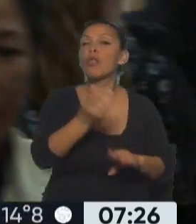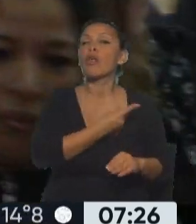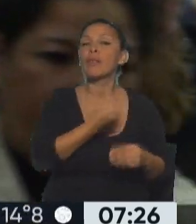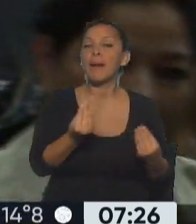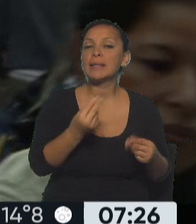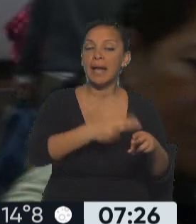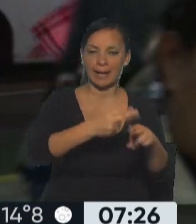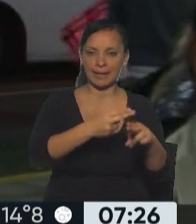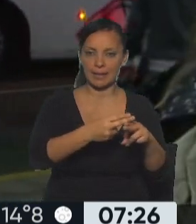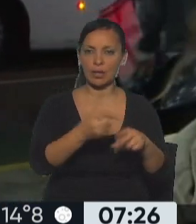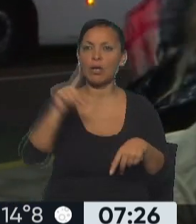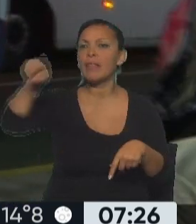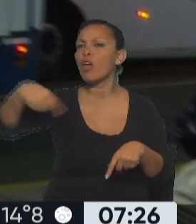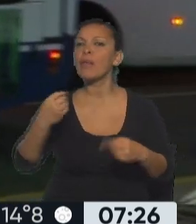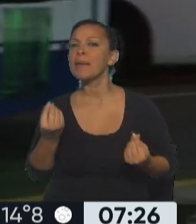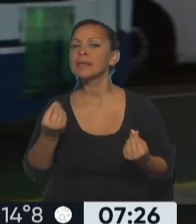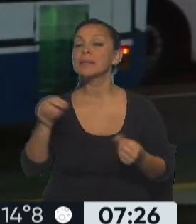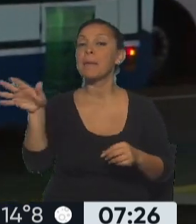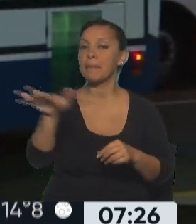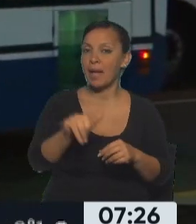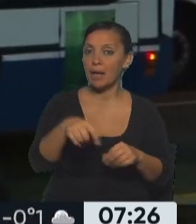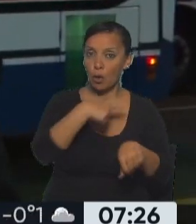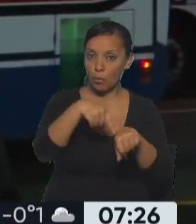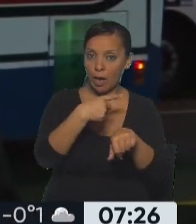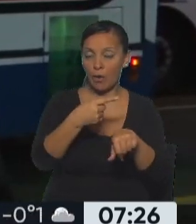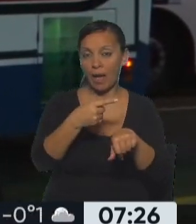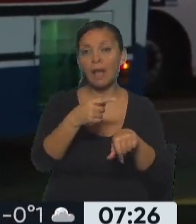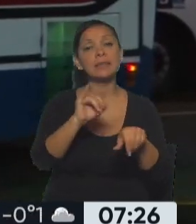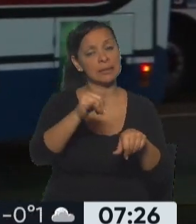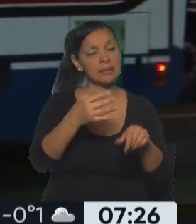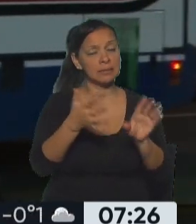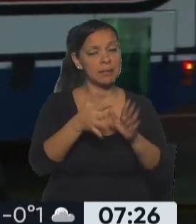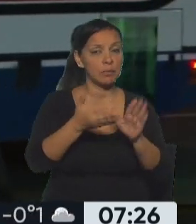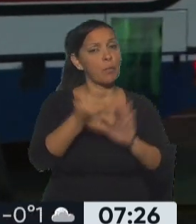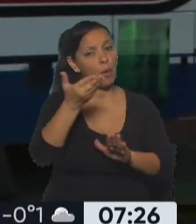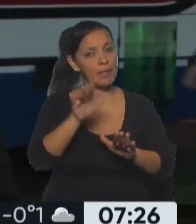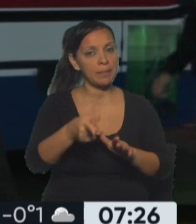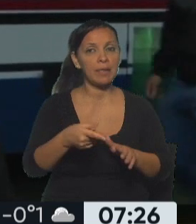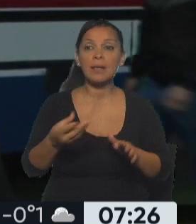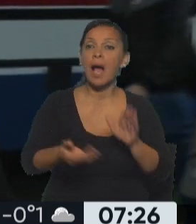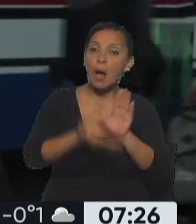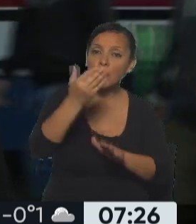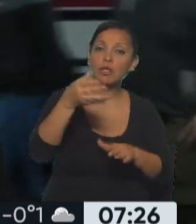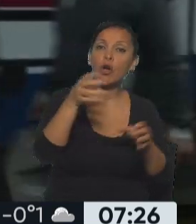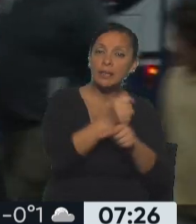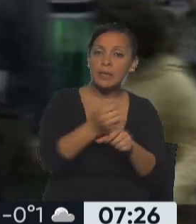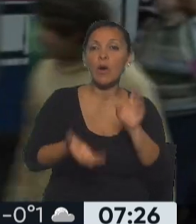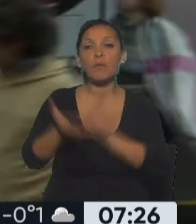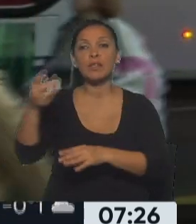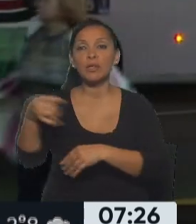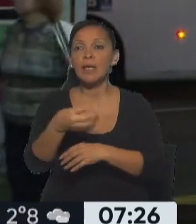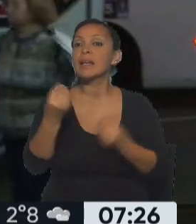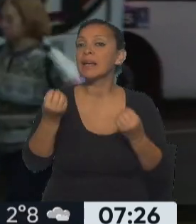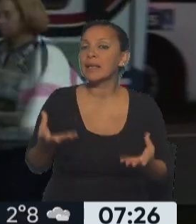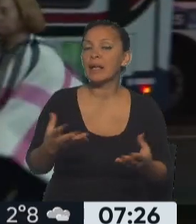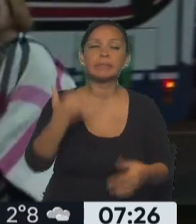dónde venís? De Merlo. De Merlo, una hora de viaje casi, ¿no? Sí, un poquito más. Bueno, ¿te aumentó el colectivo, te aumentó el tren? ¿Cómo te impacta? Ya